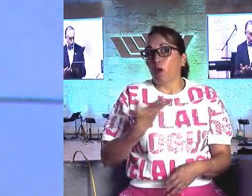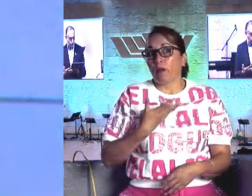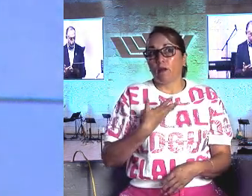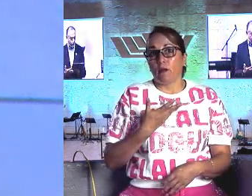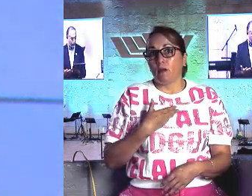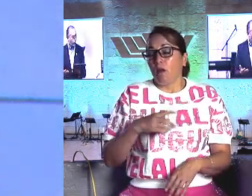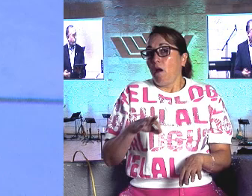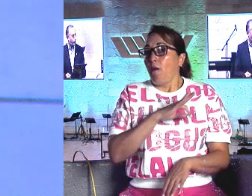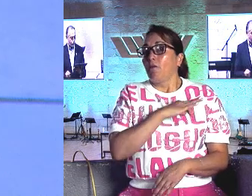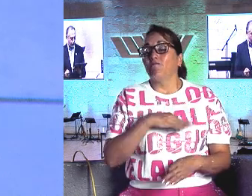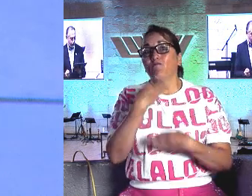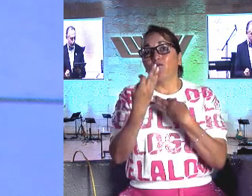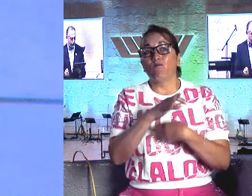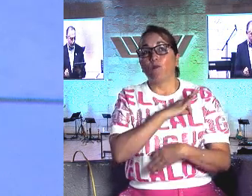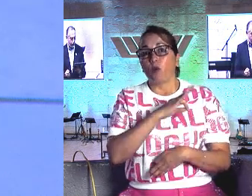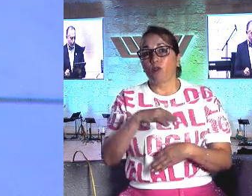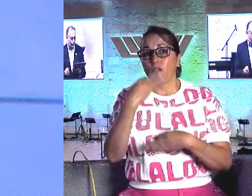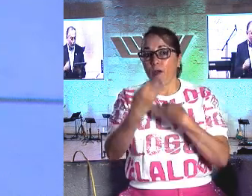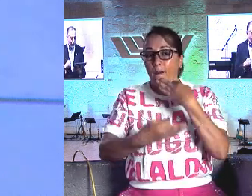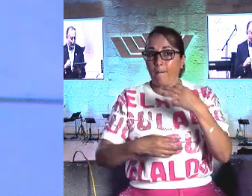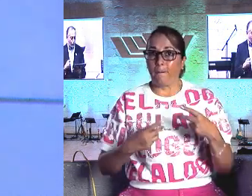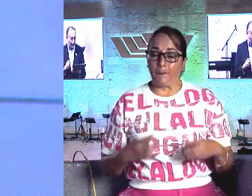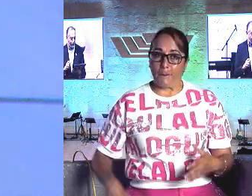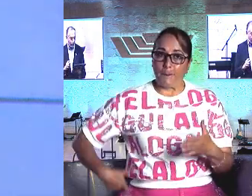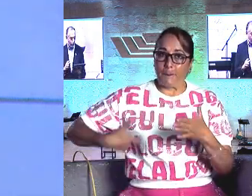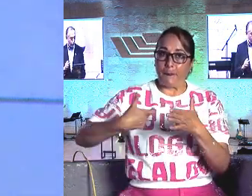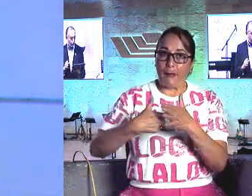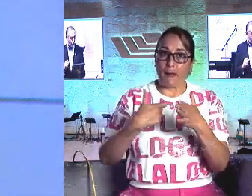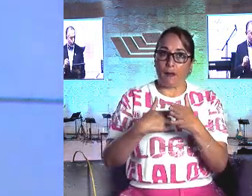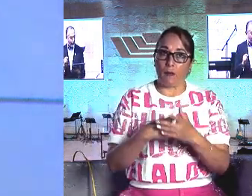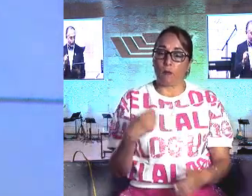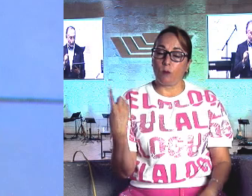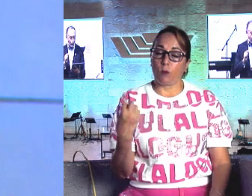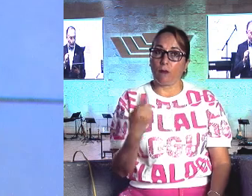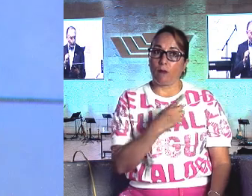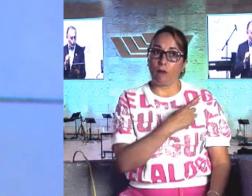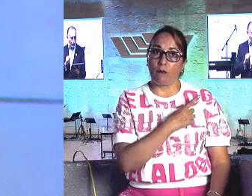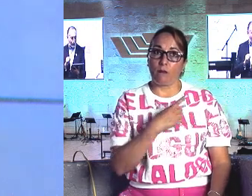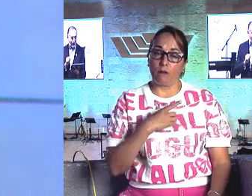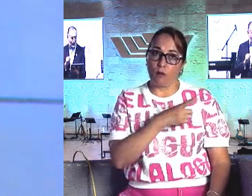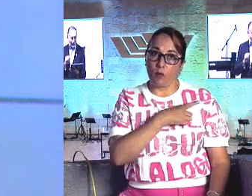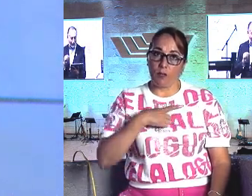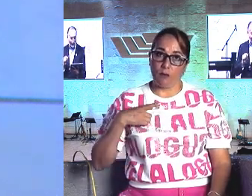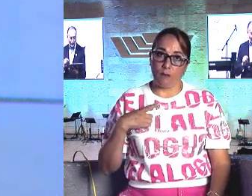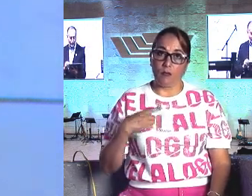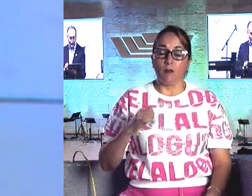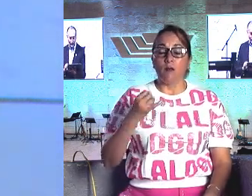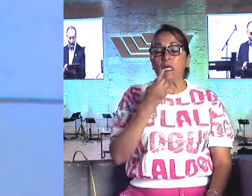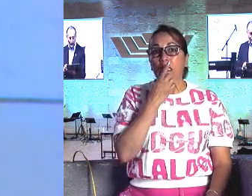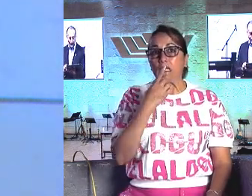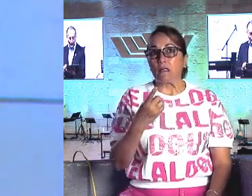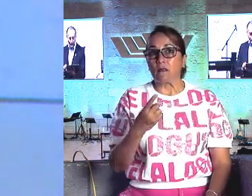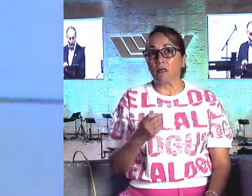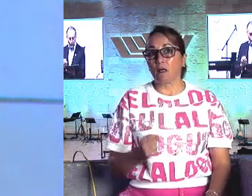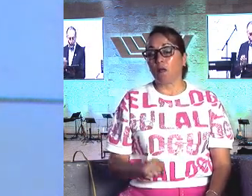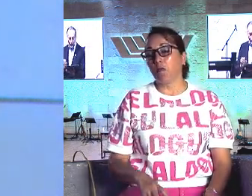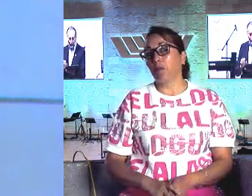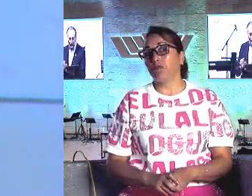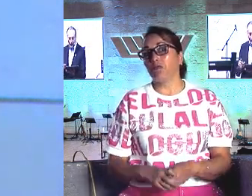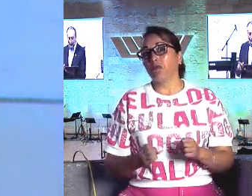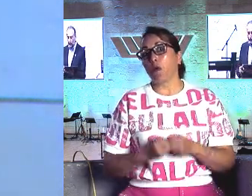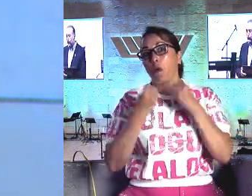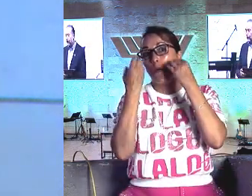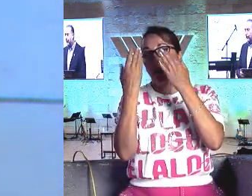Bueno, dice Mateo 18, 30: pero aquel no quiso, sino que lo mandó a la cárcel hasta que pagara